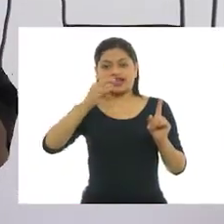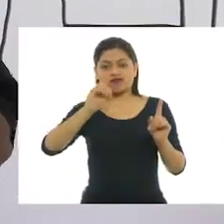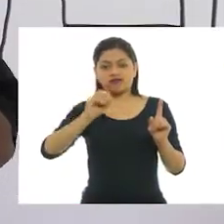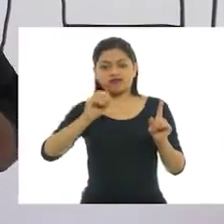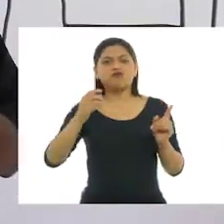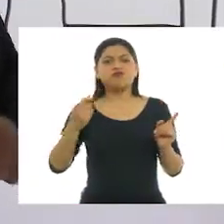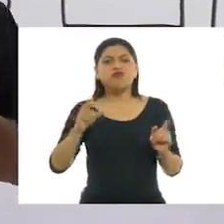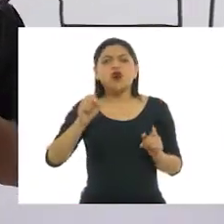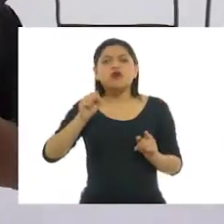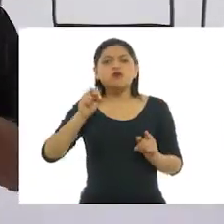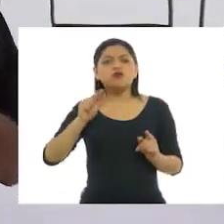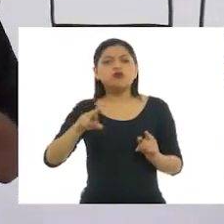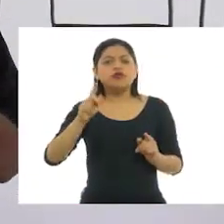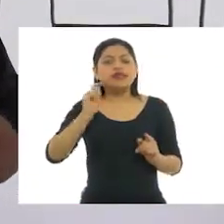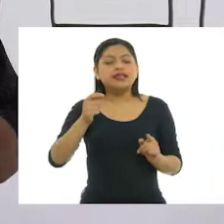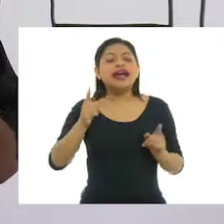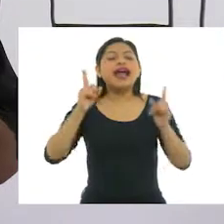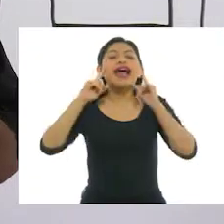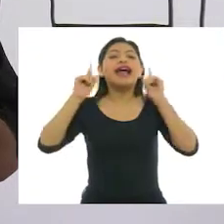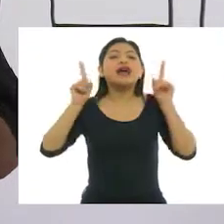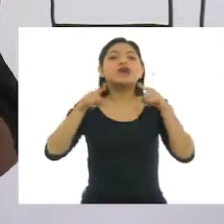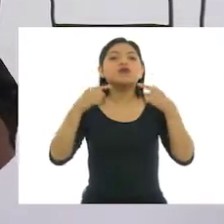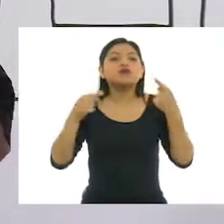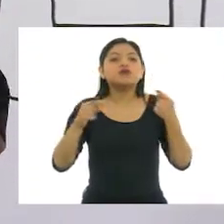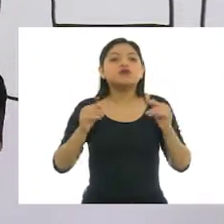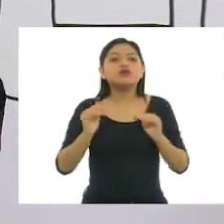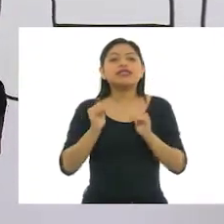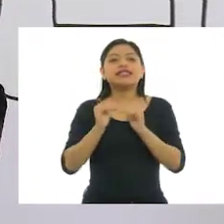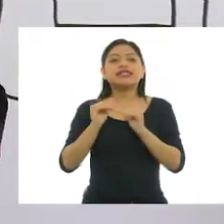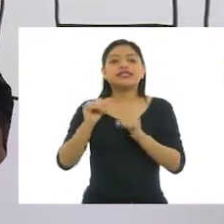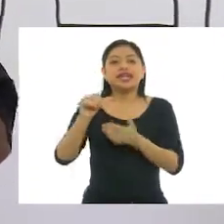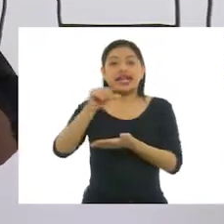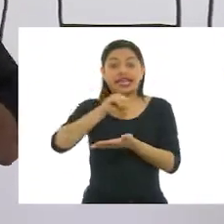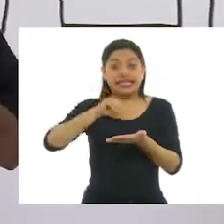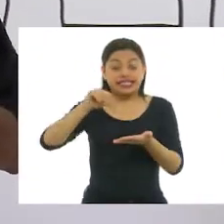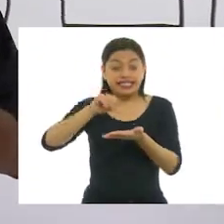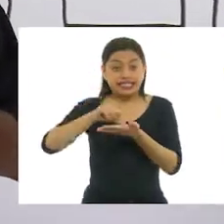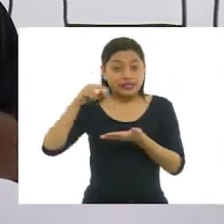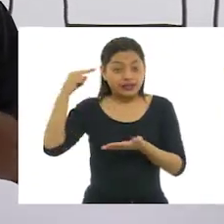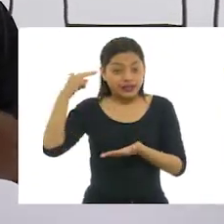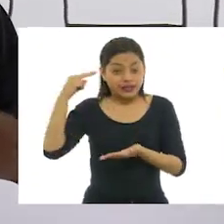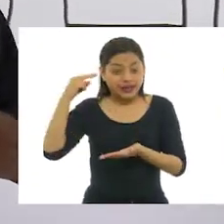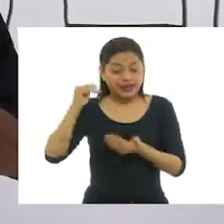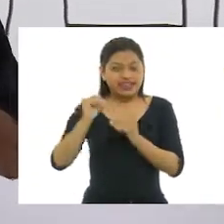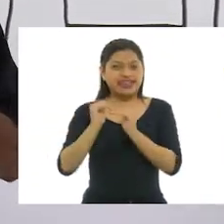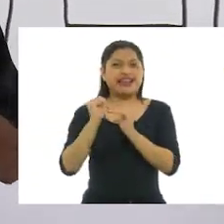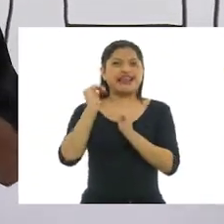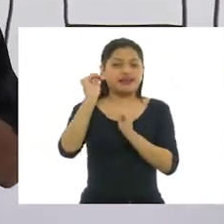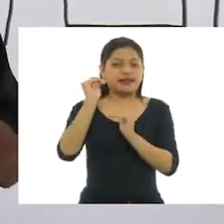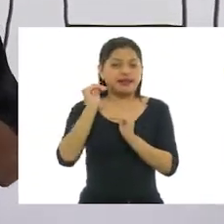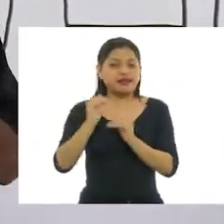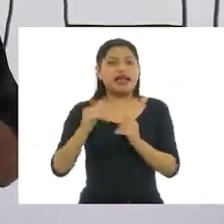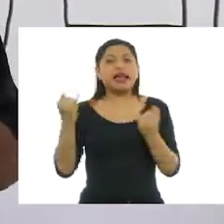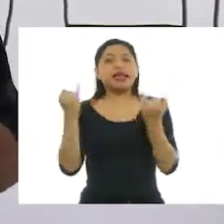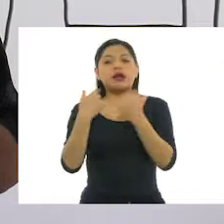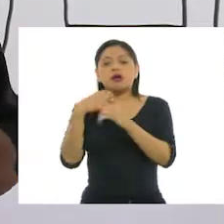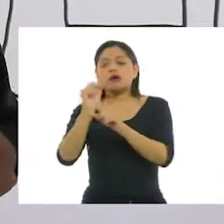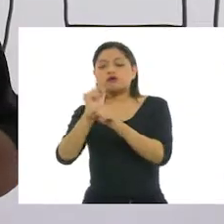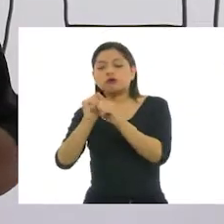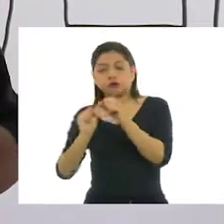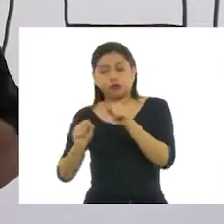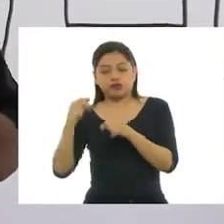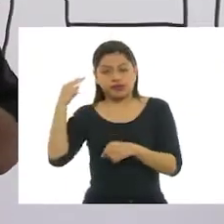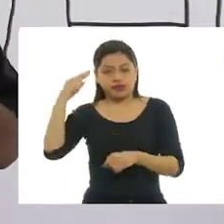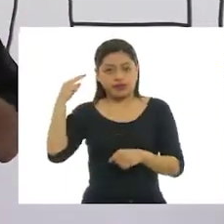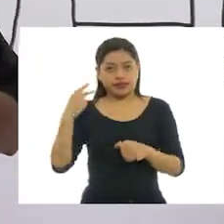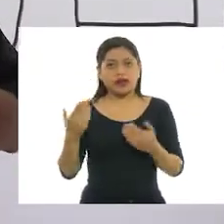es una música que nace un poquito arriba de la zona central de Veracruz y se esparce hasta el sur del estado. Lo